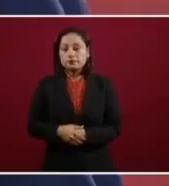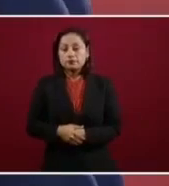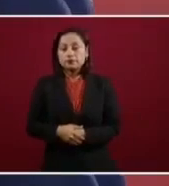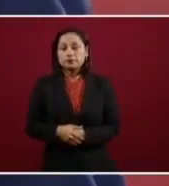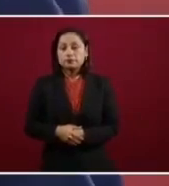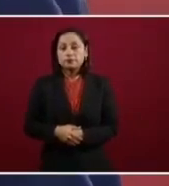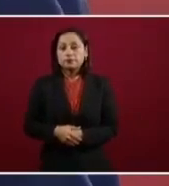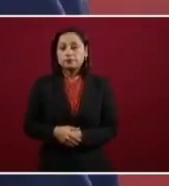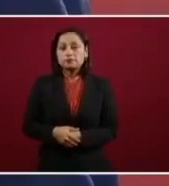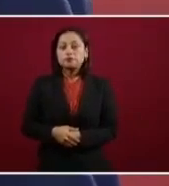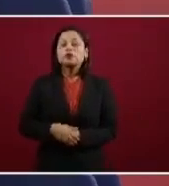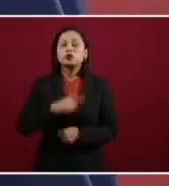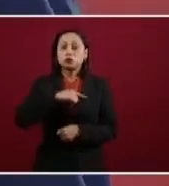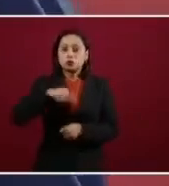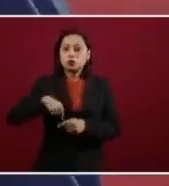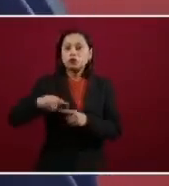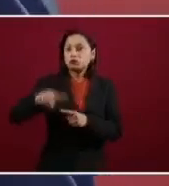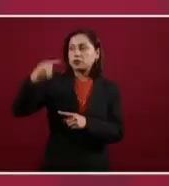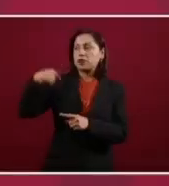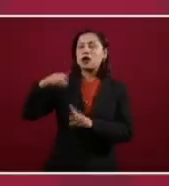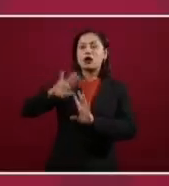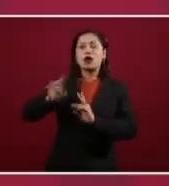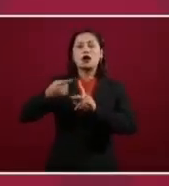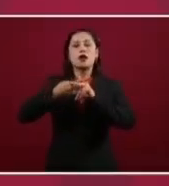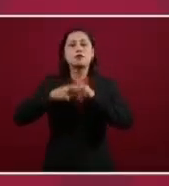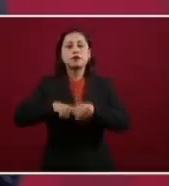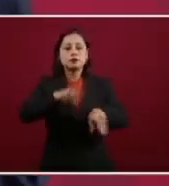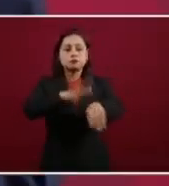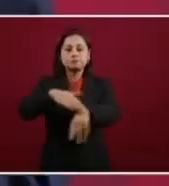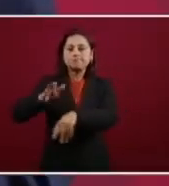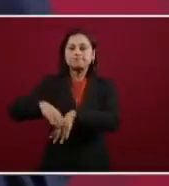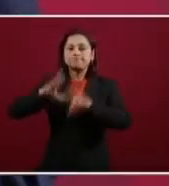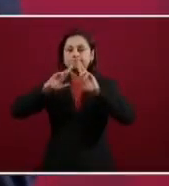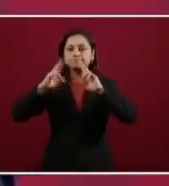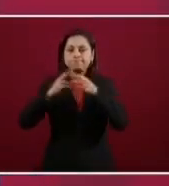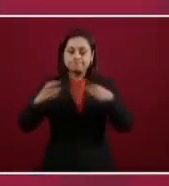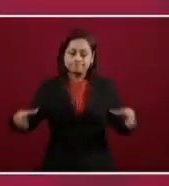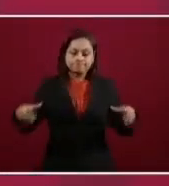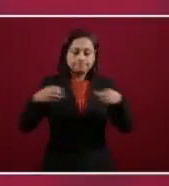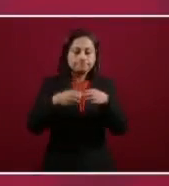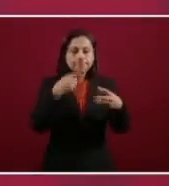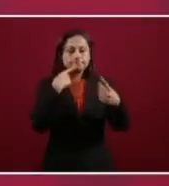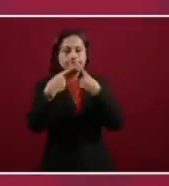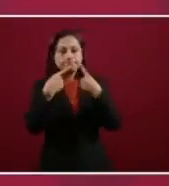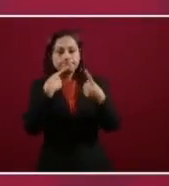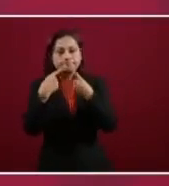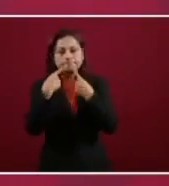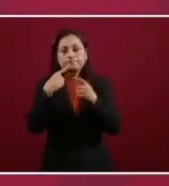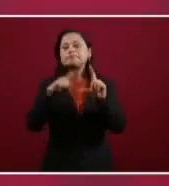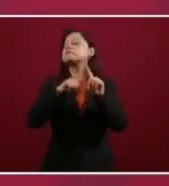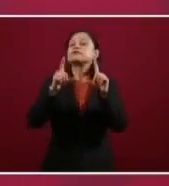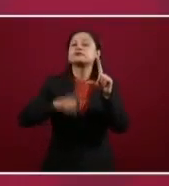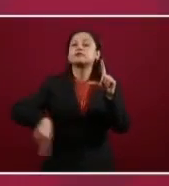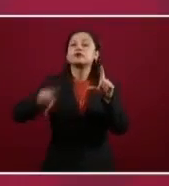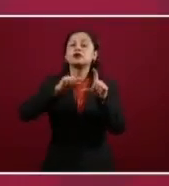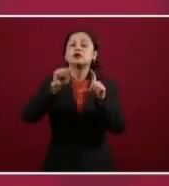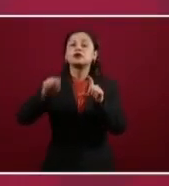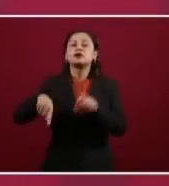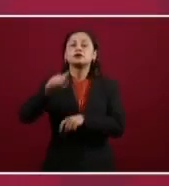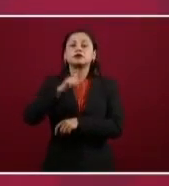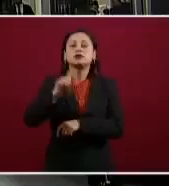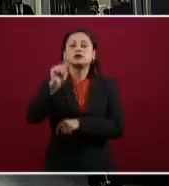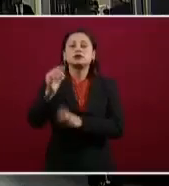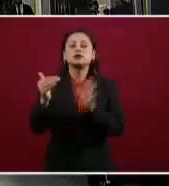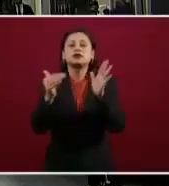estamos haciendo asambleas llevamos de los 170.000 comités llevamos